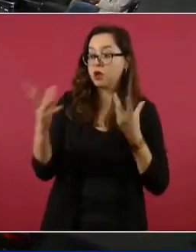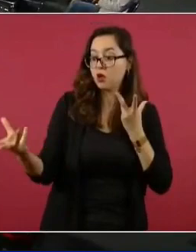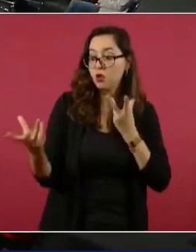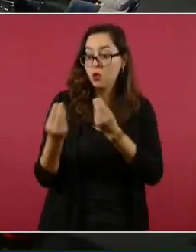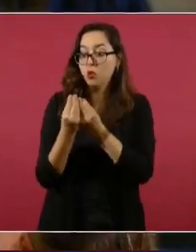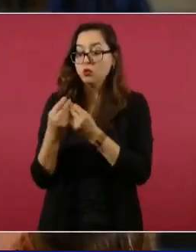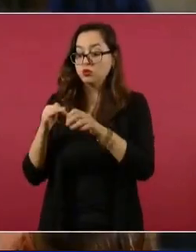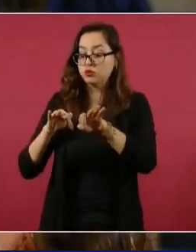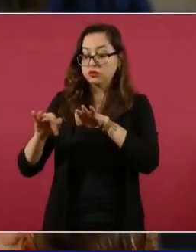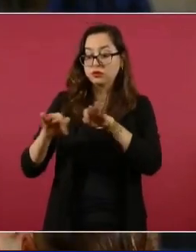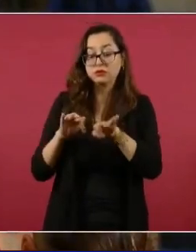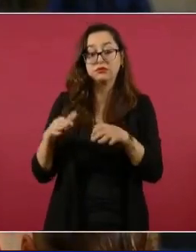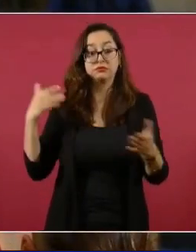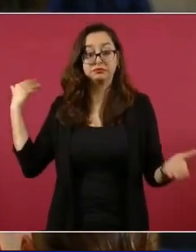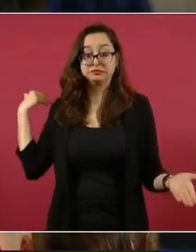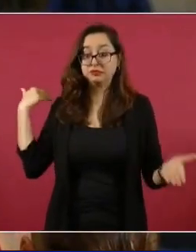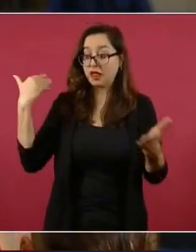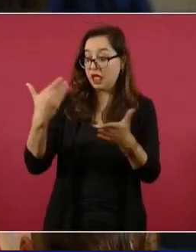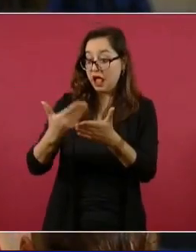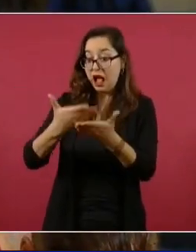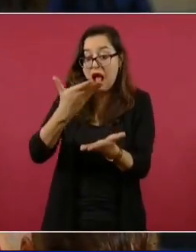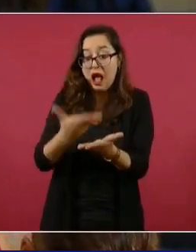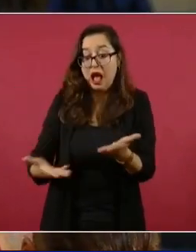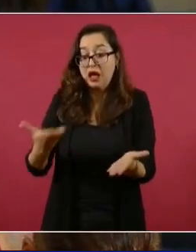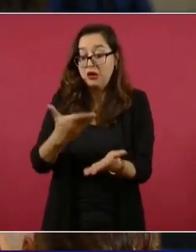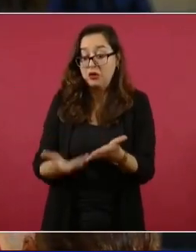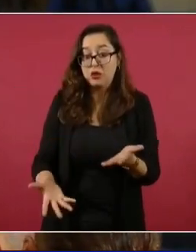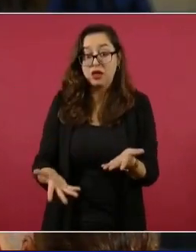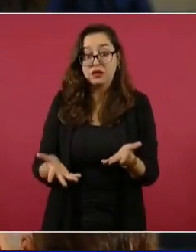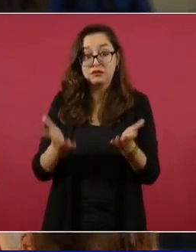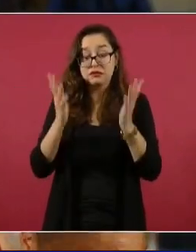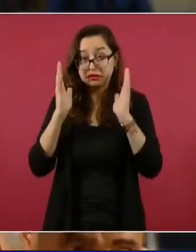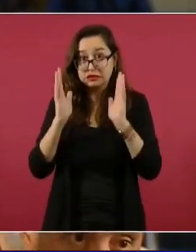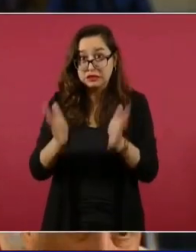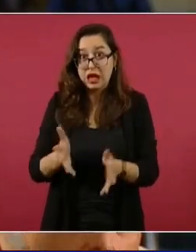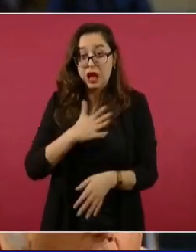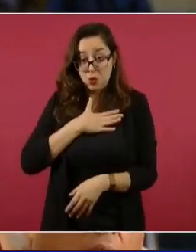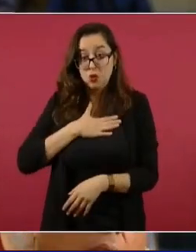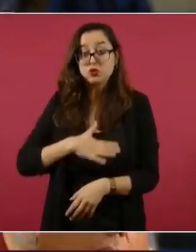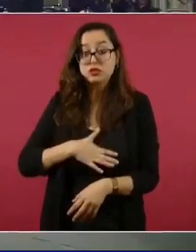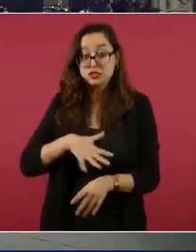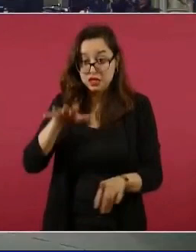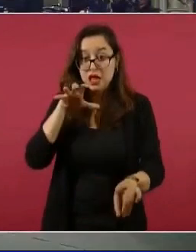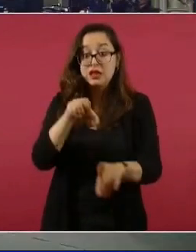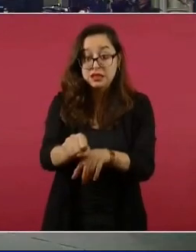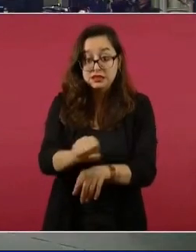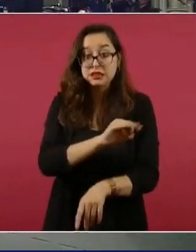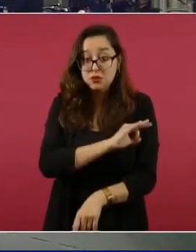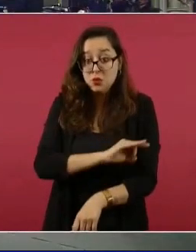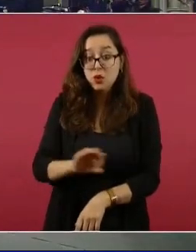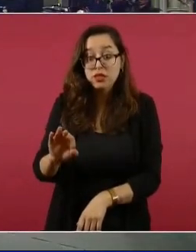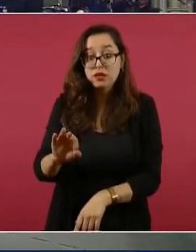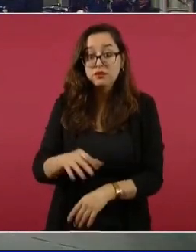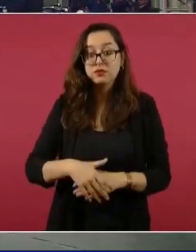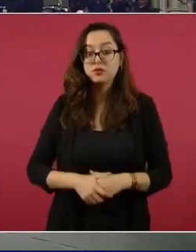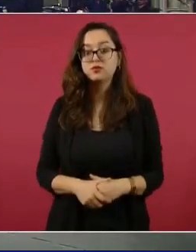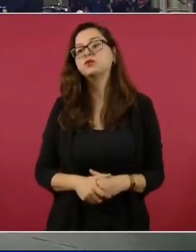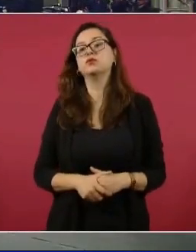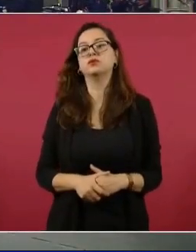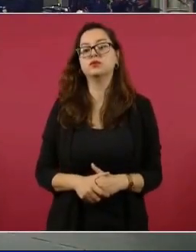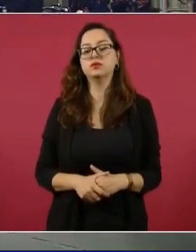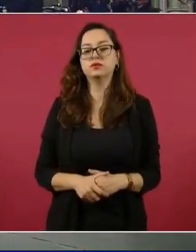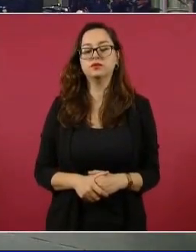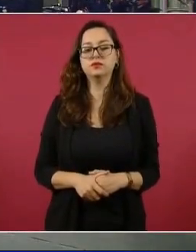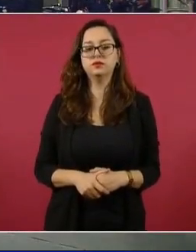de la justicia si la vamos a alcanzar próximamente. Muchas gracias por su comentario. Sí, se ha ido